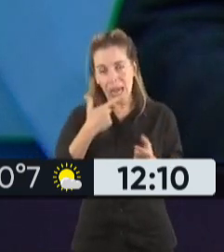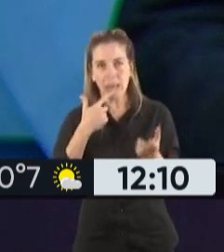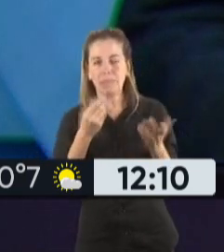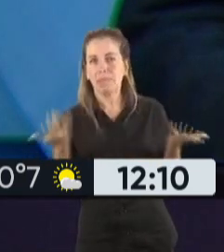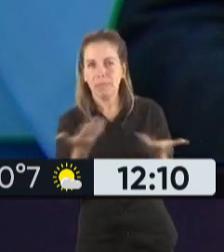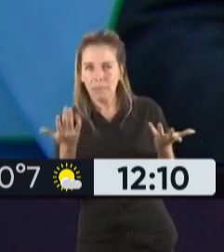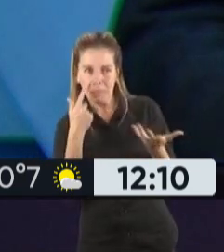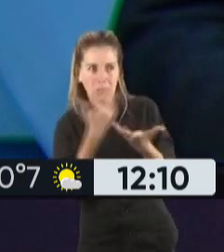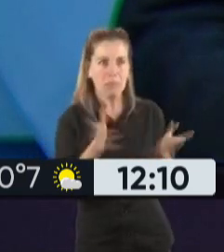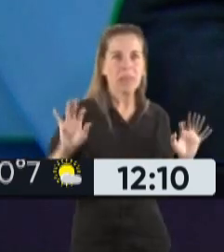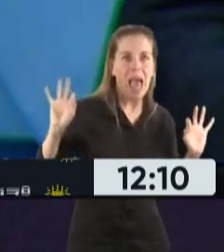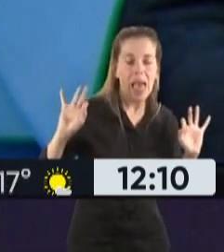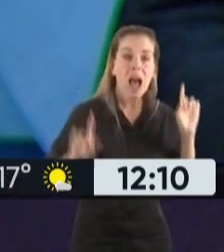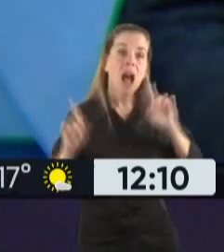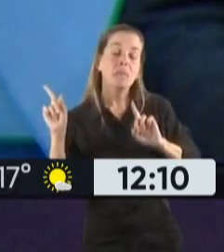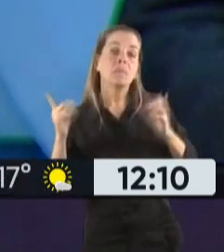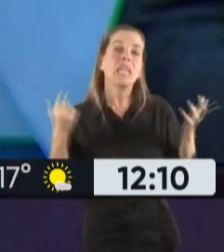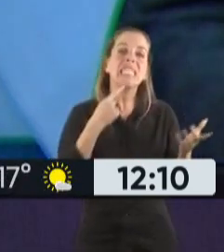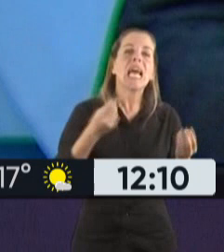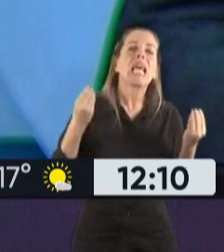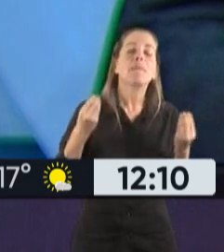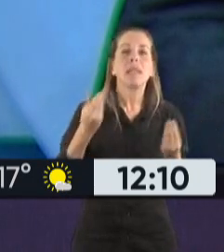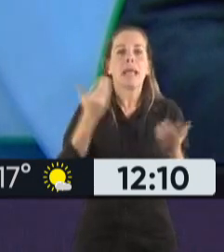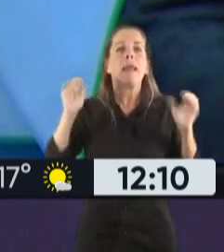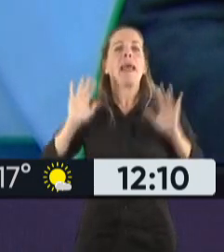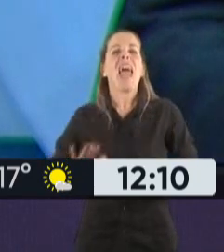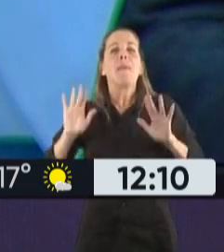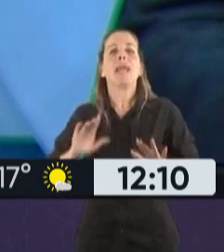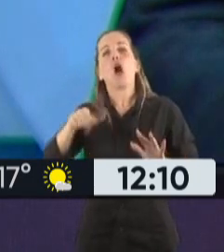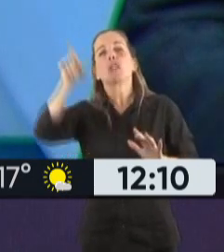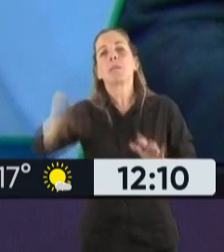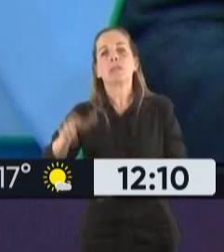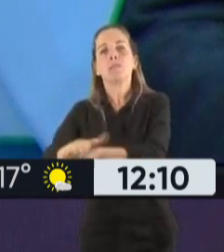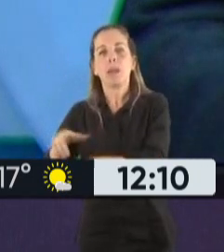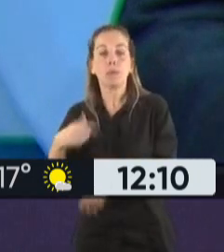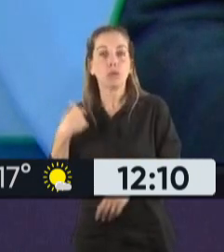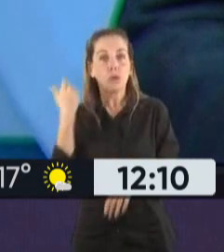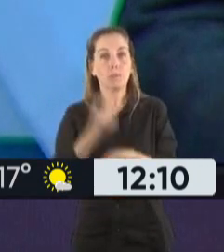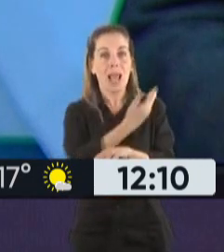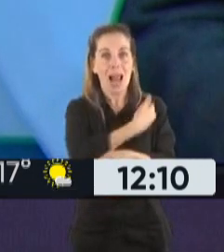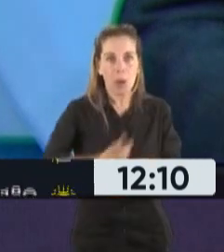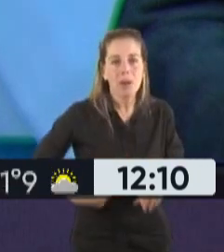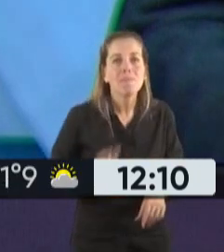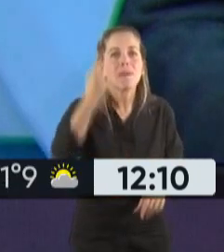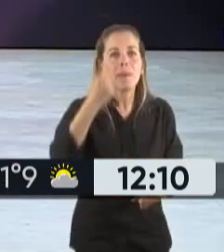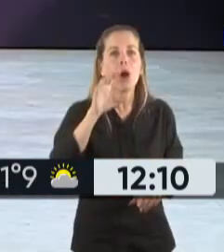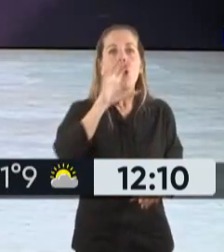Algunos dicen esperando que Monsanto lo haga antes que nosotros. Y cuando yo llegué al gobierno, lo primero que hice es, en Santa